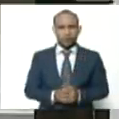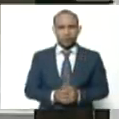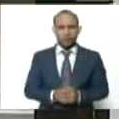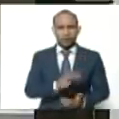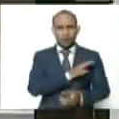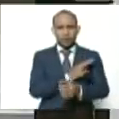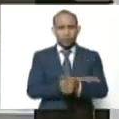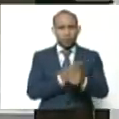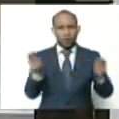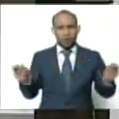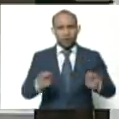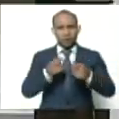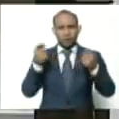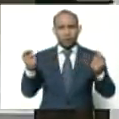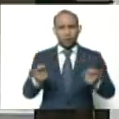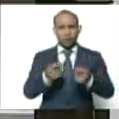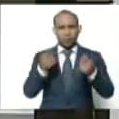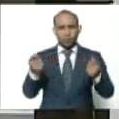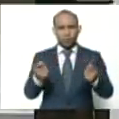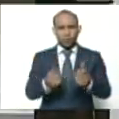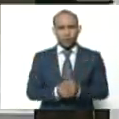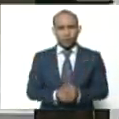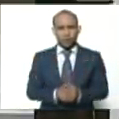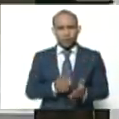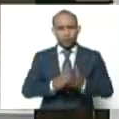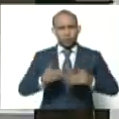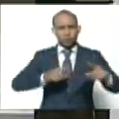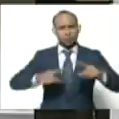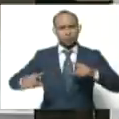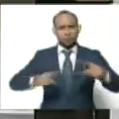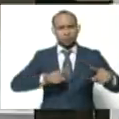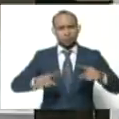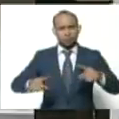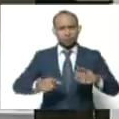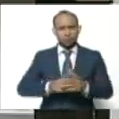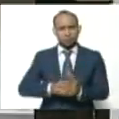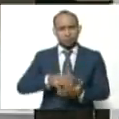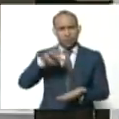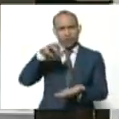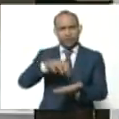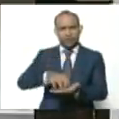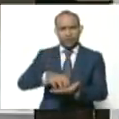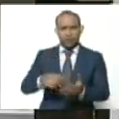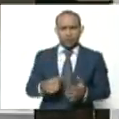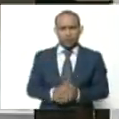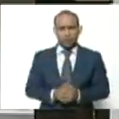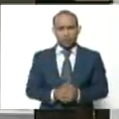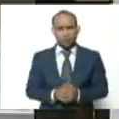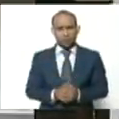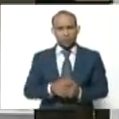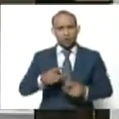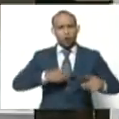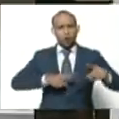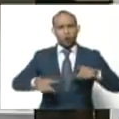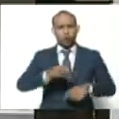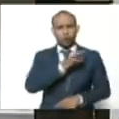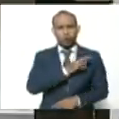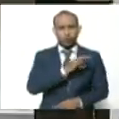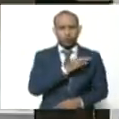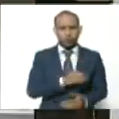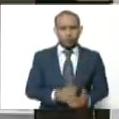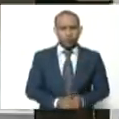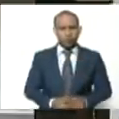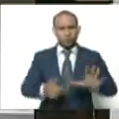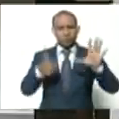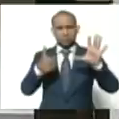poder popular para las contralorías regionales y locales, el control social. En sexto